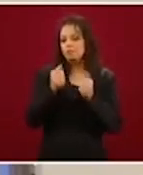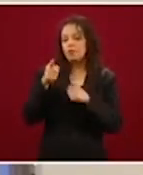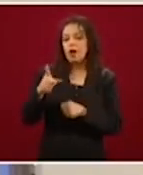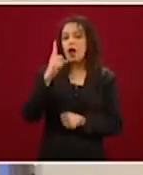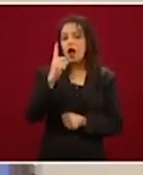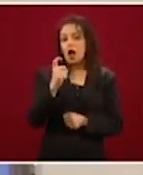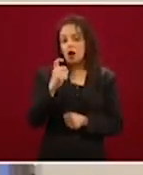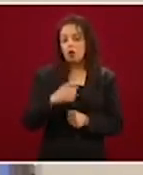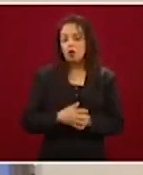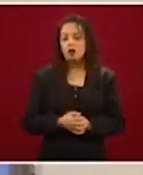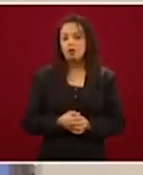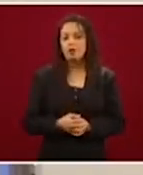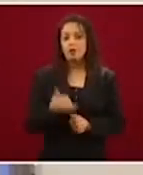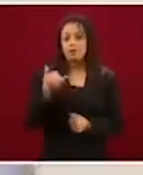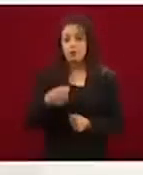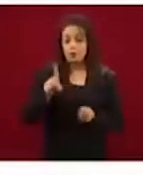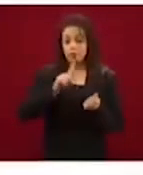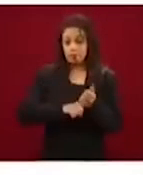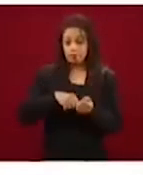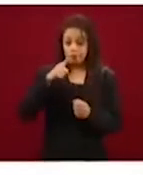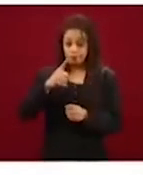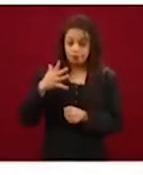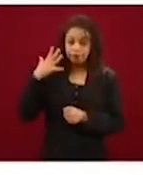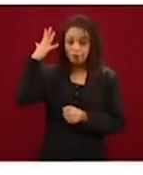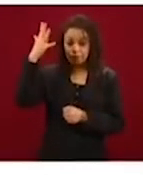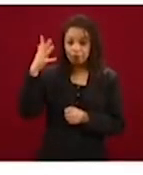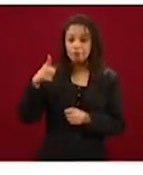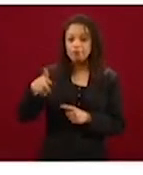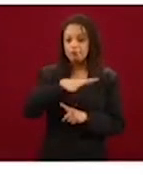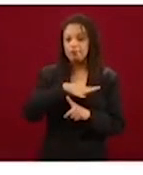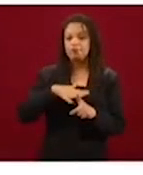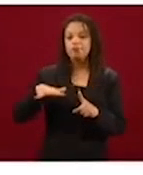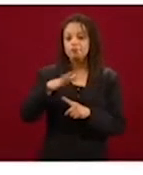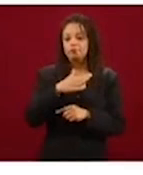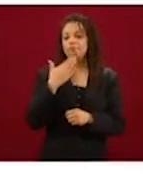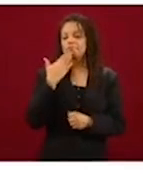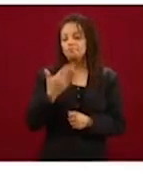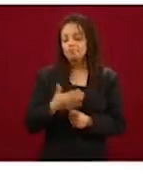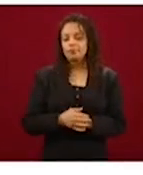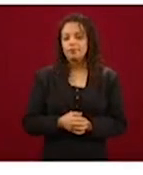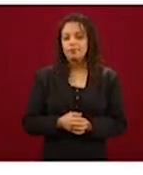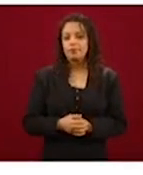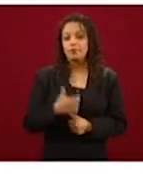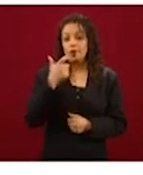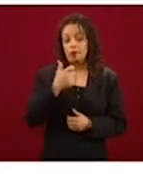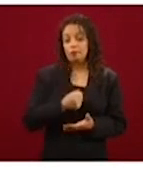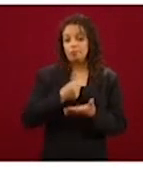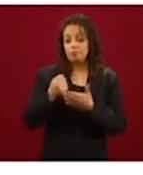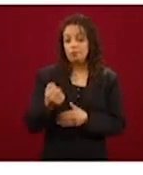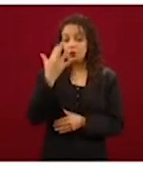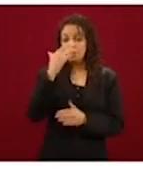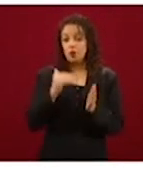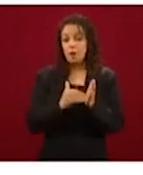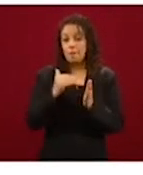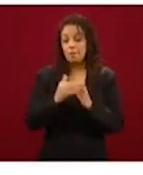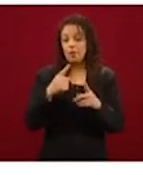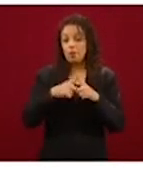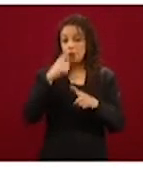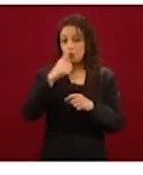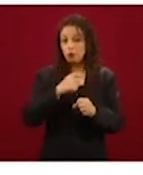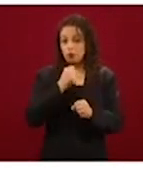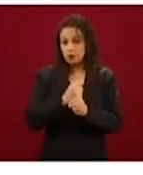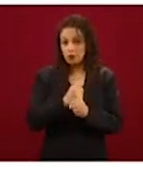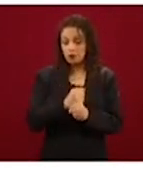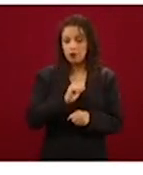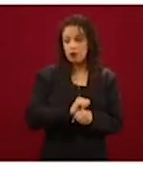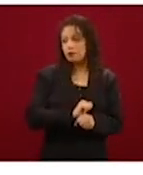la disponibilidad futura para la población invertirá 50 millones de pesos anuales durante 4 años con el